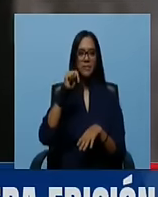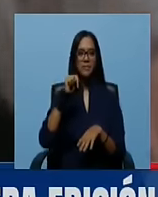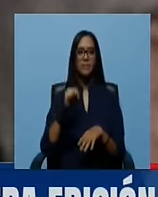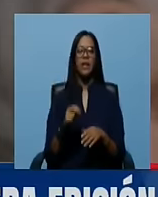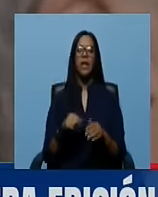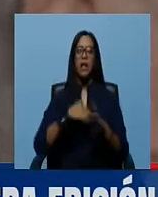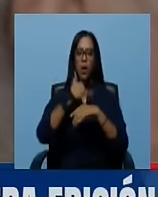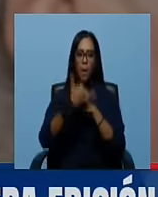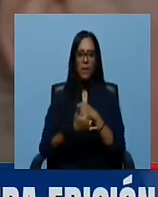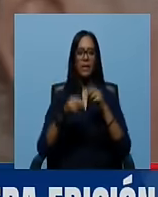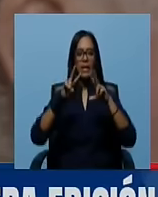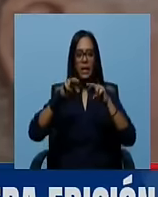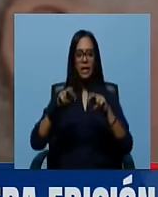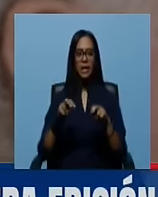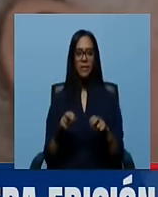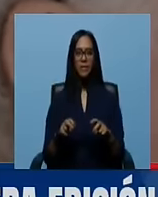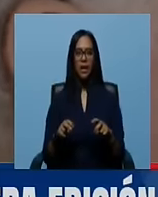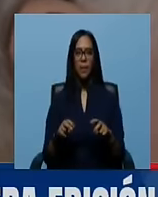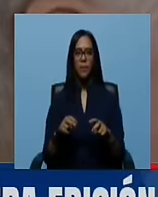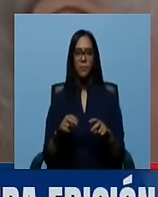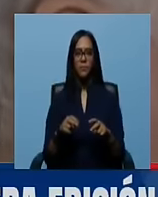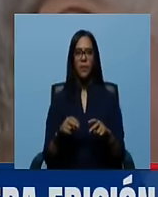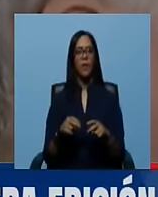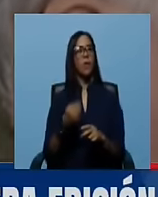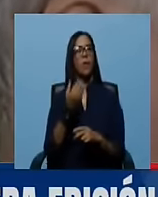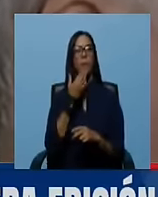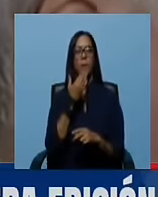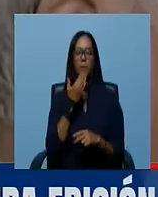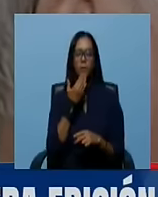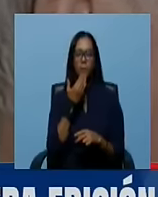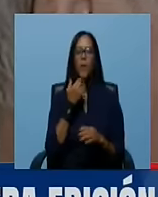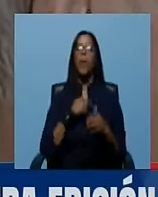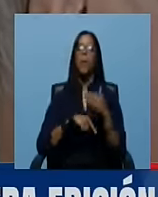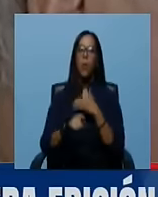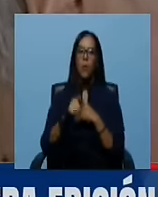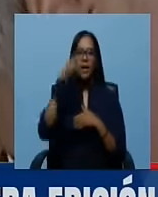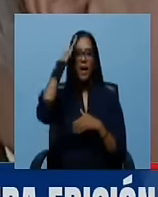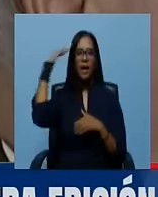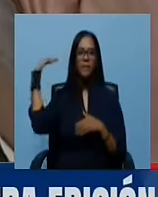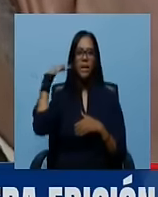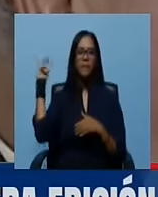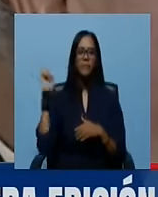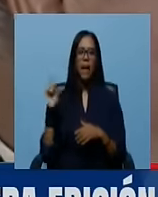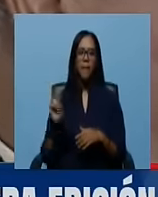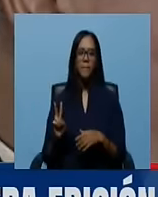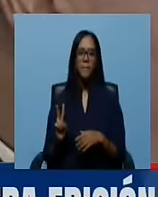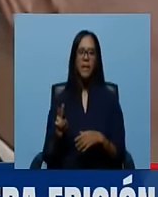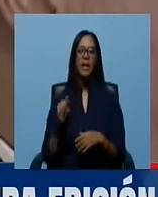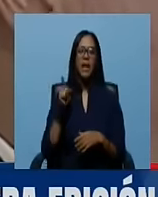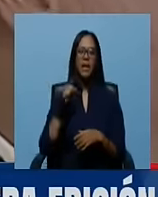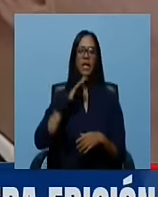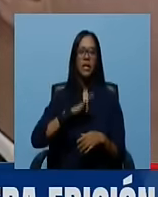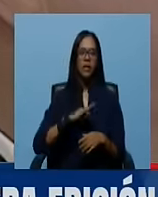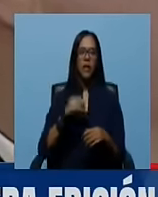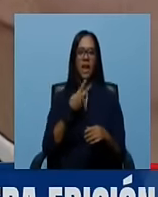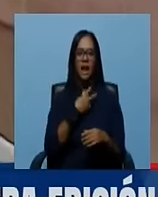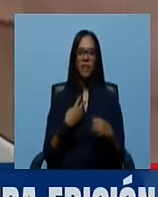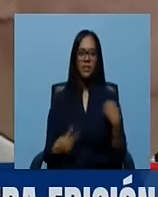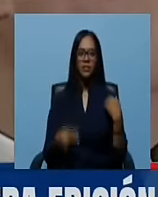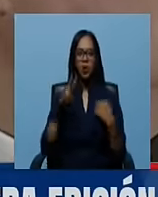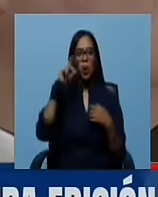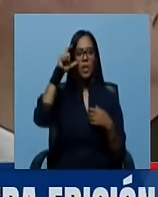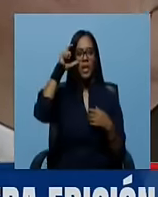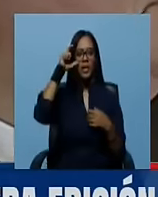los planes que revisamos. Pronto voy a Vietnam. Y allí estuvo la vicepresidenta